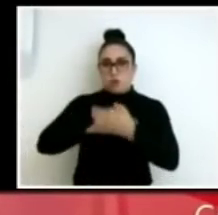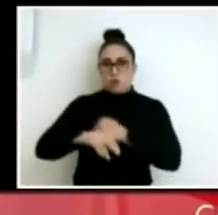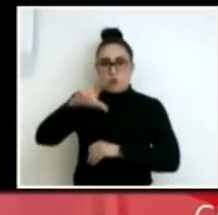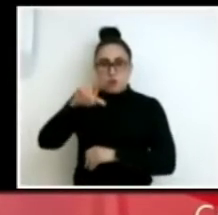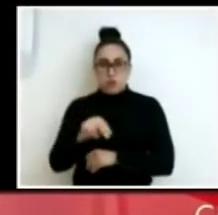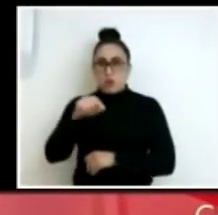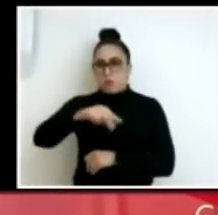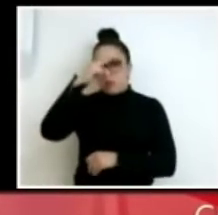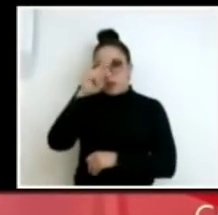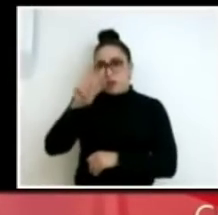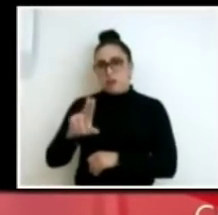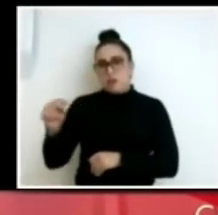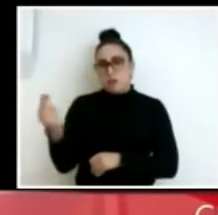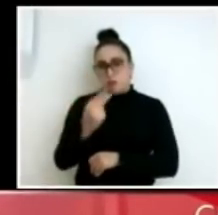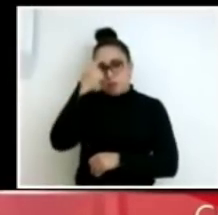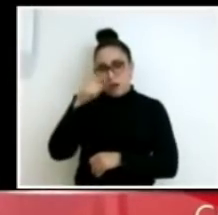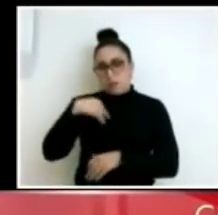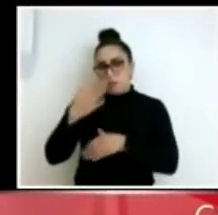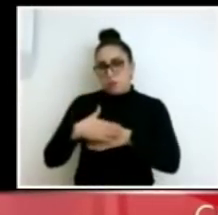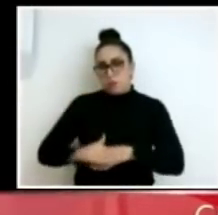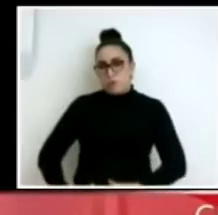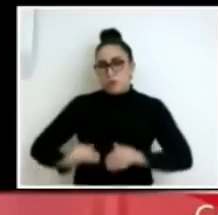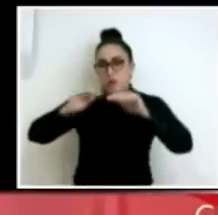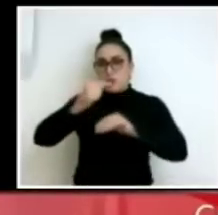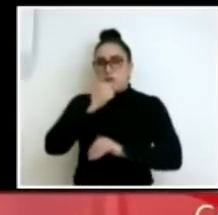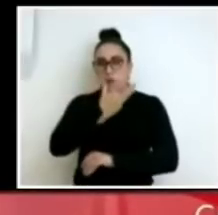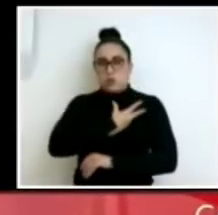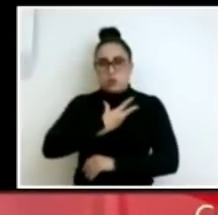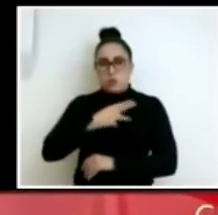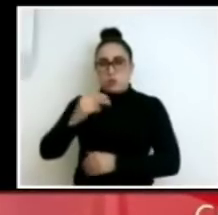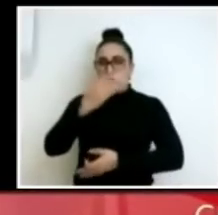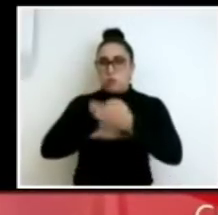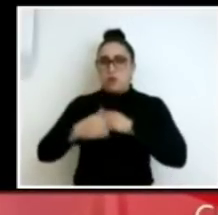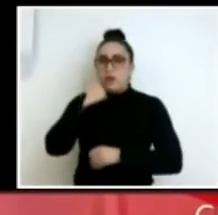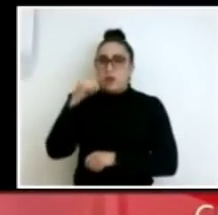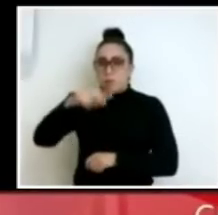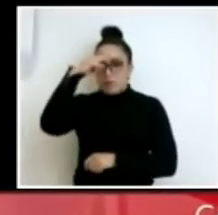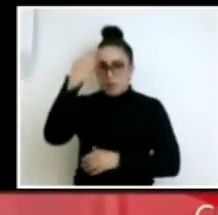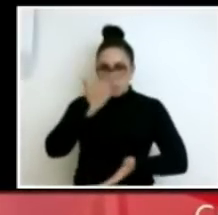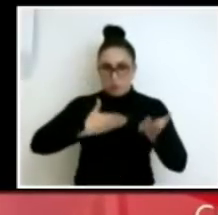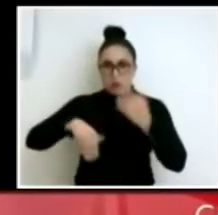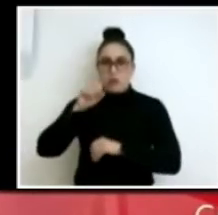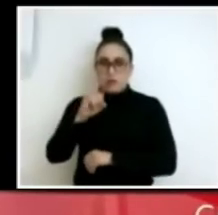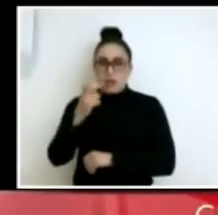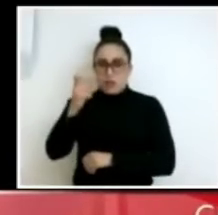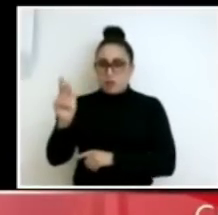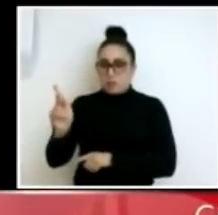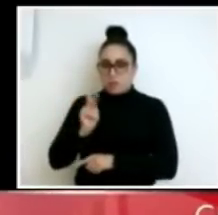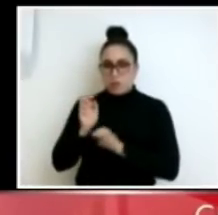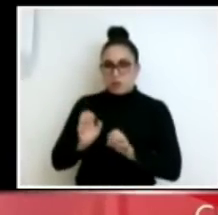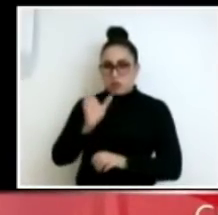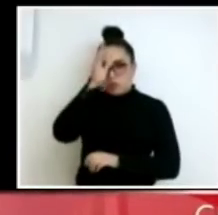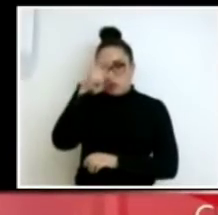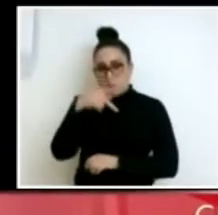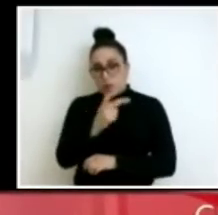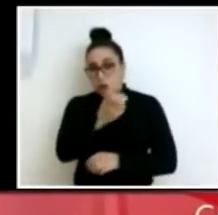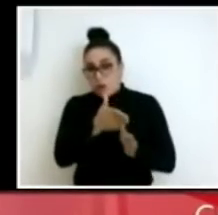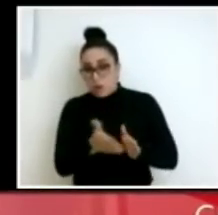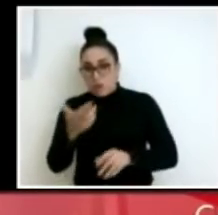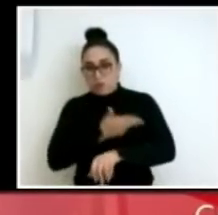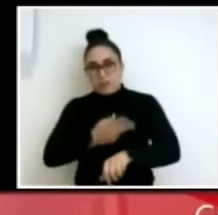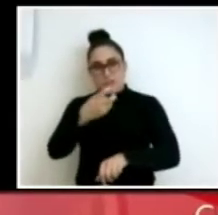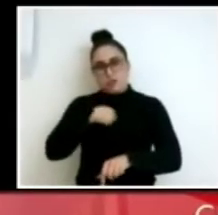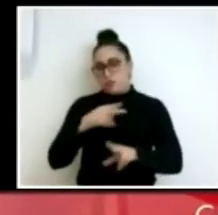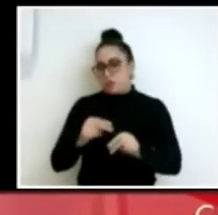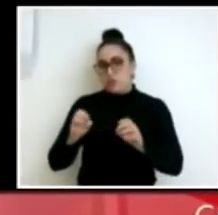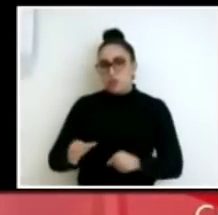herencia para nuestras próximas generaciones, para nuestros hijos. Todos queremos un mejor México, claro que sí, en eso coincidimos, pero no así. Por